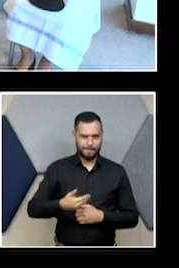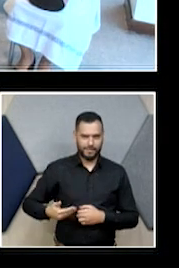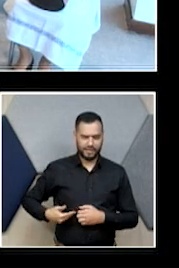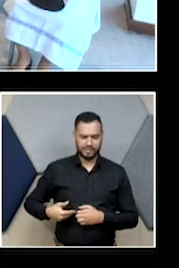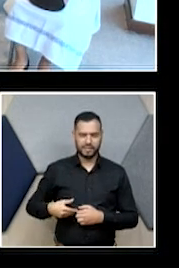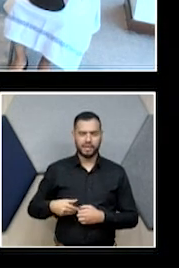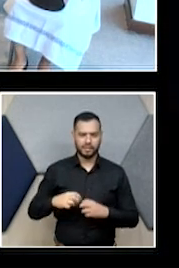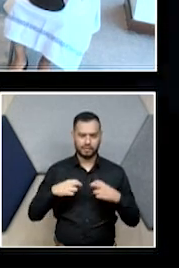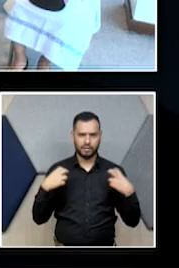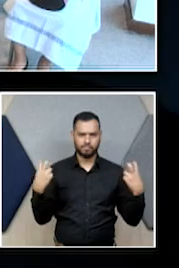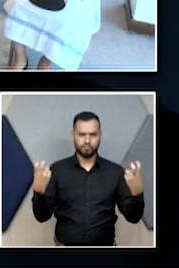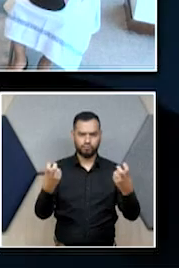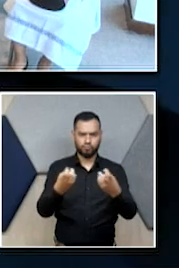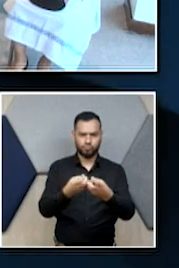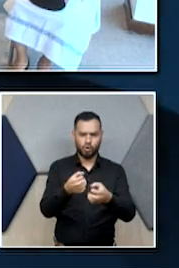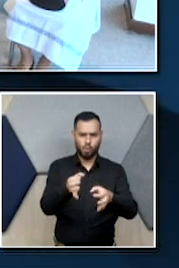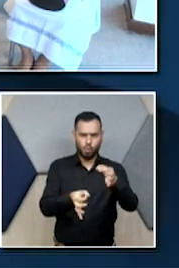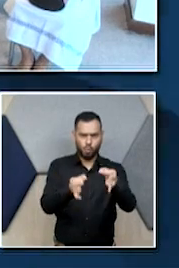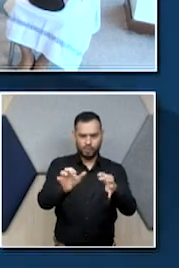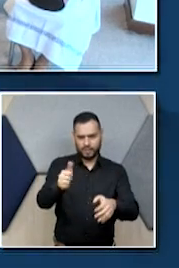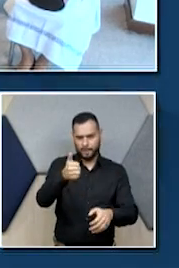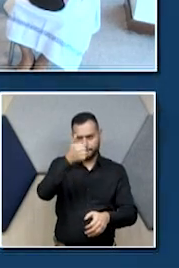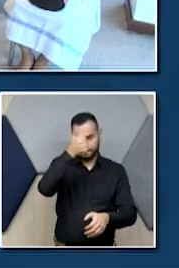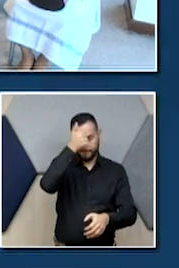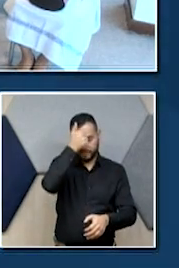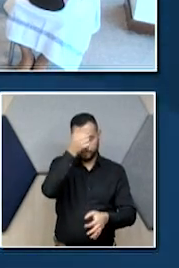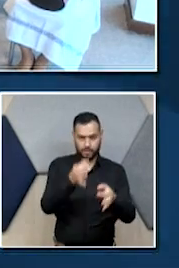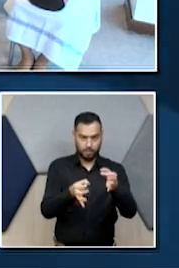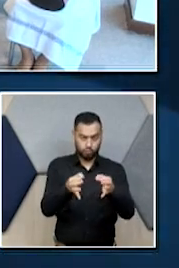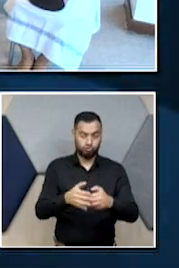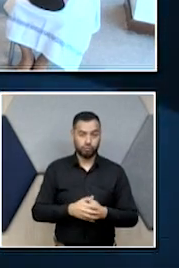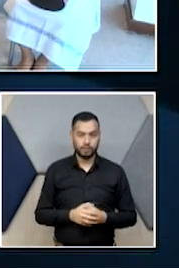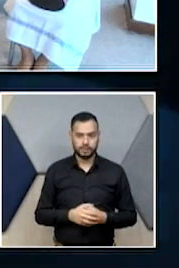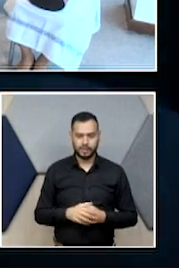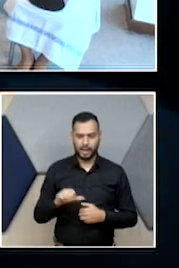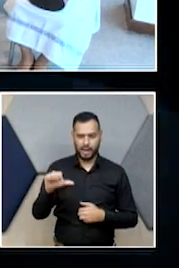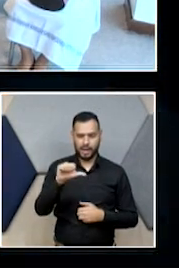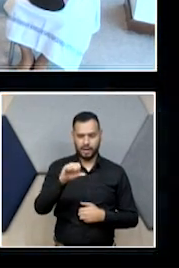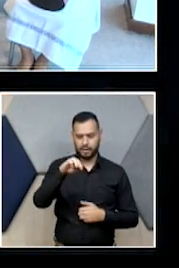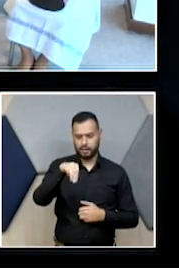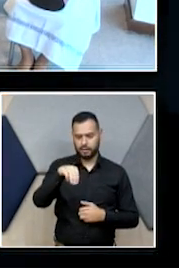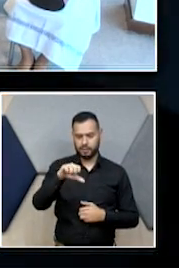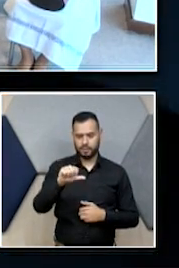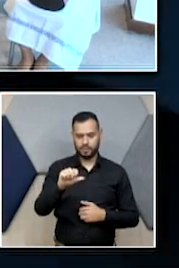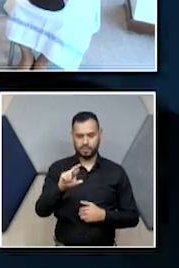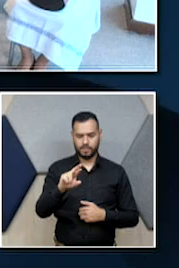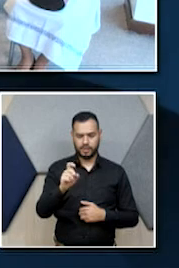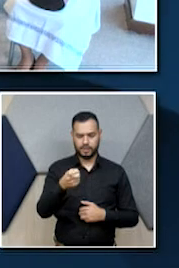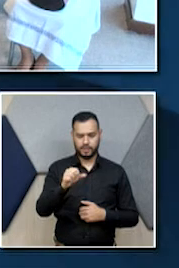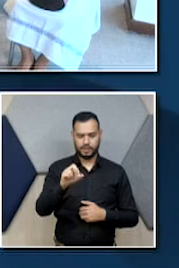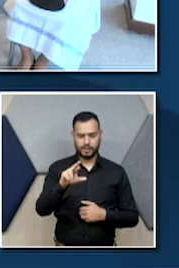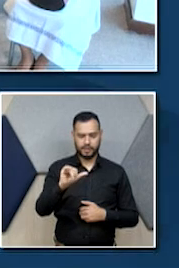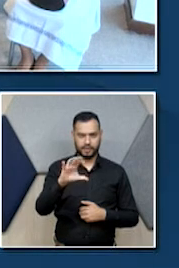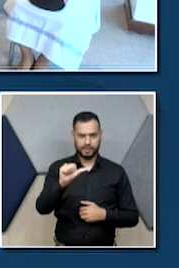Justicia, señora Margarita Cabello Blanco, procuradora general de la